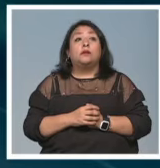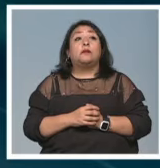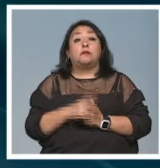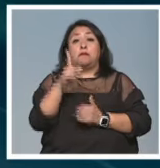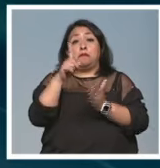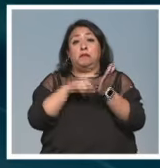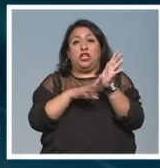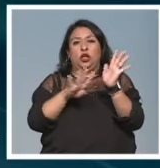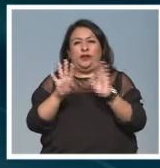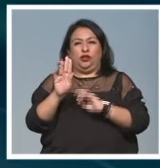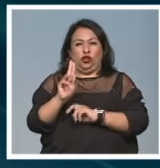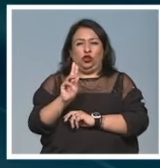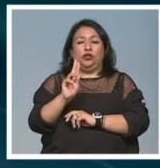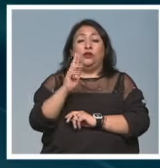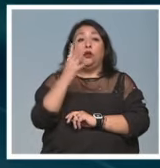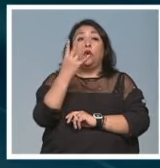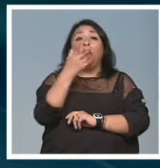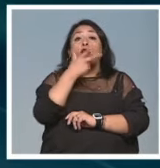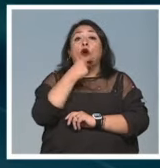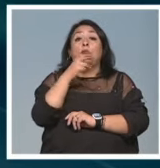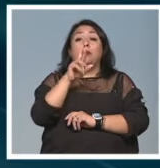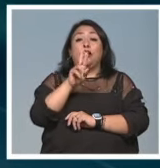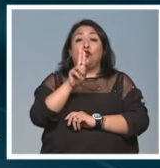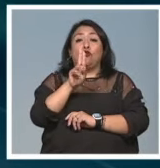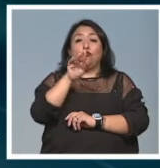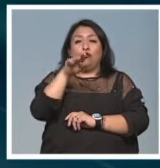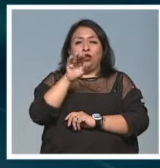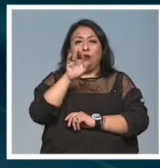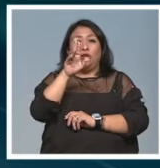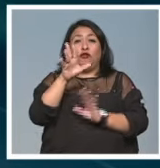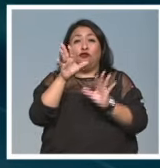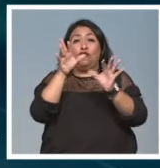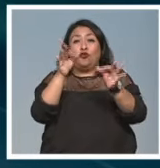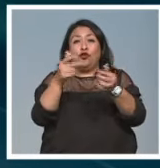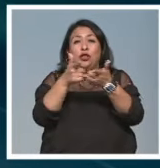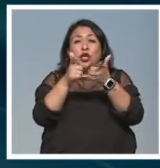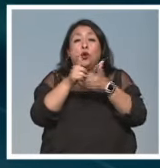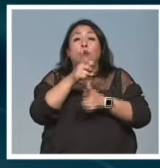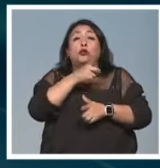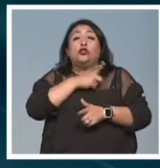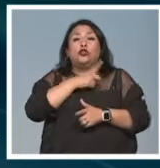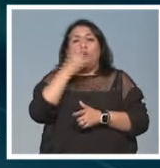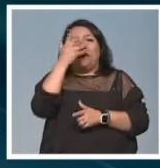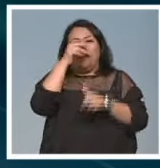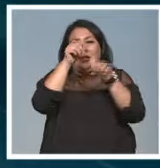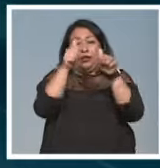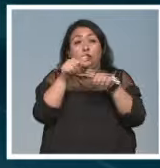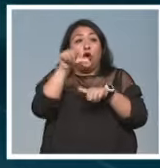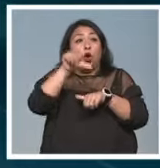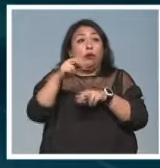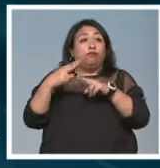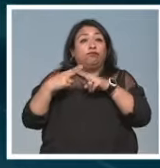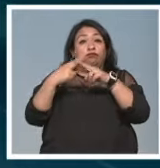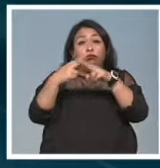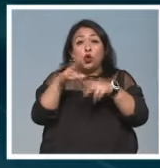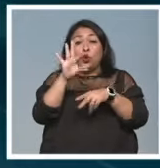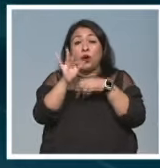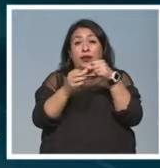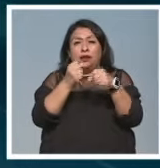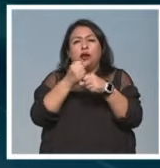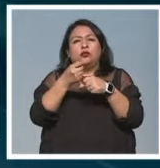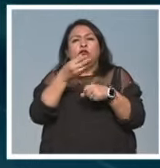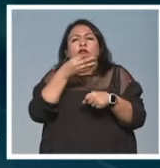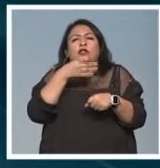En 1984, Rufino Montero fundó la agrupación solista Ensamble de Bellas Artes. Hoy están cumpliendo 40 años y